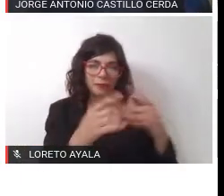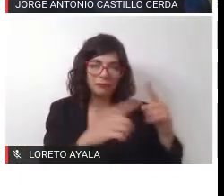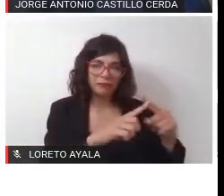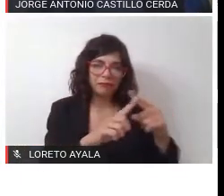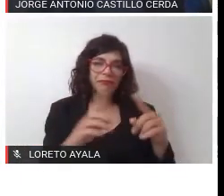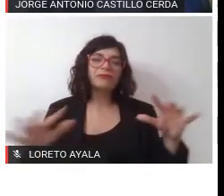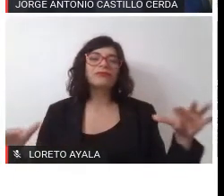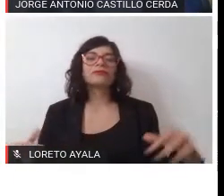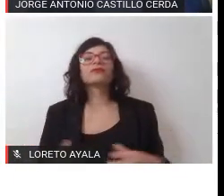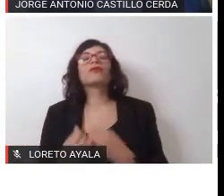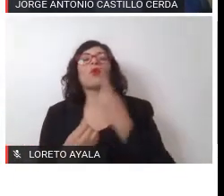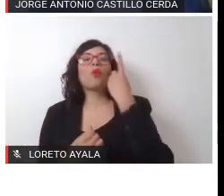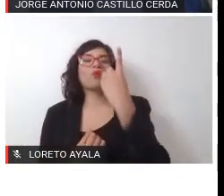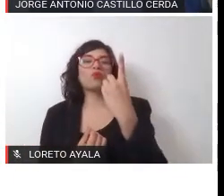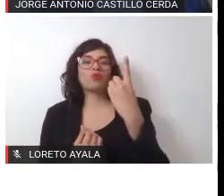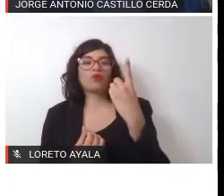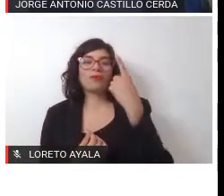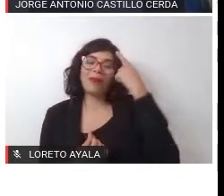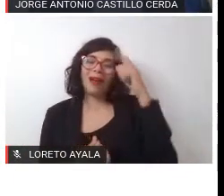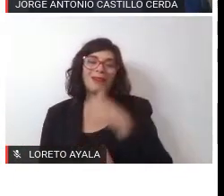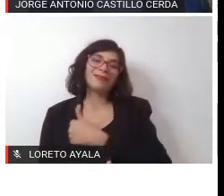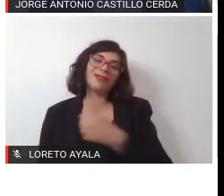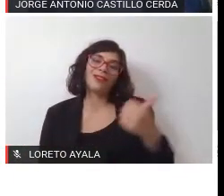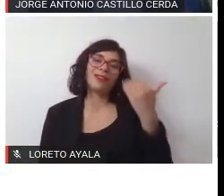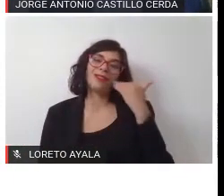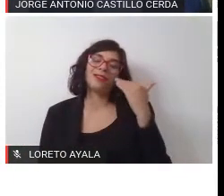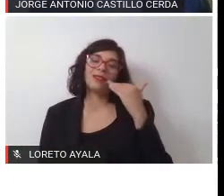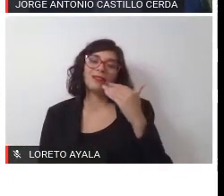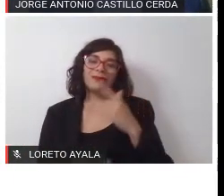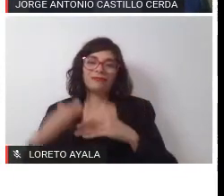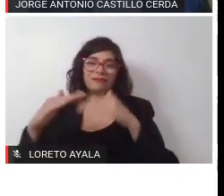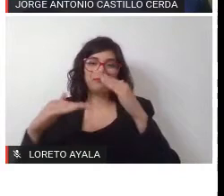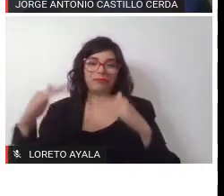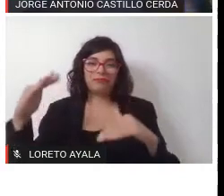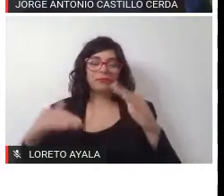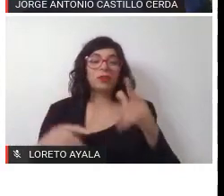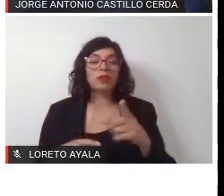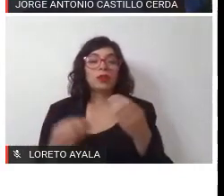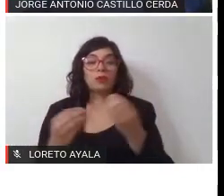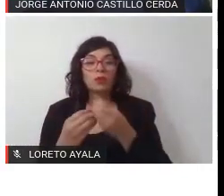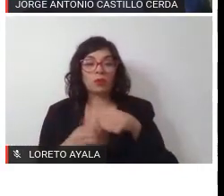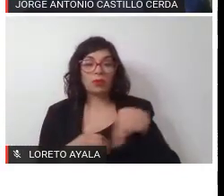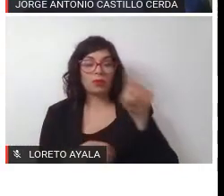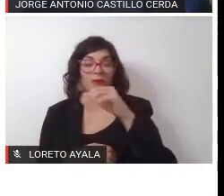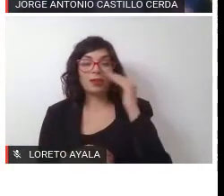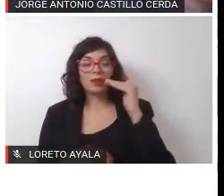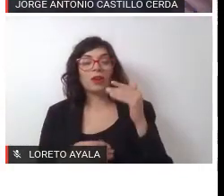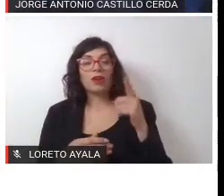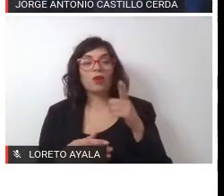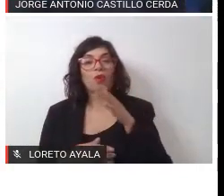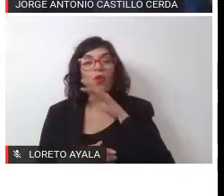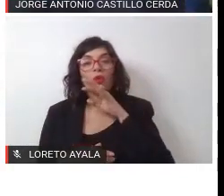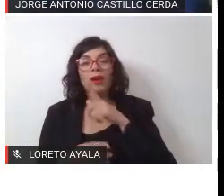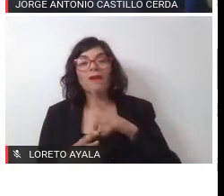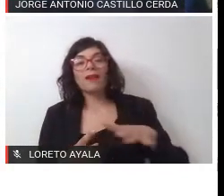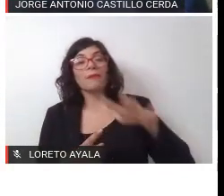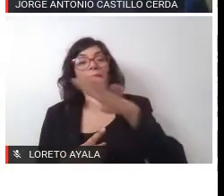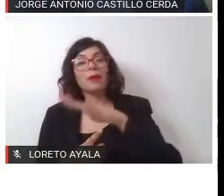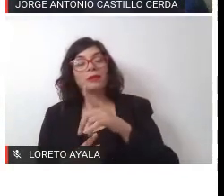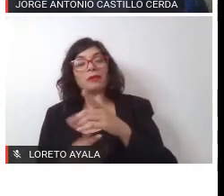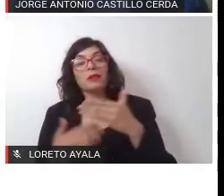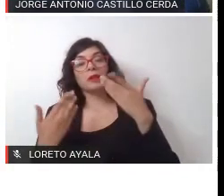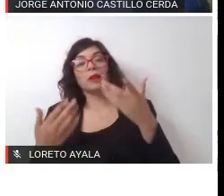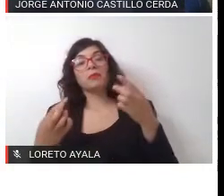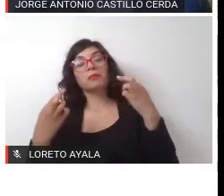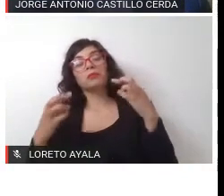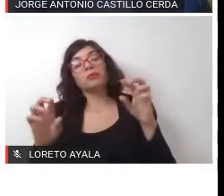también muchos de ellos utilizan el espacio que les da la posibilidad de estar en